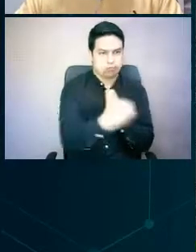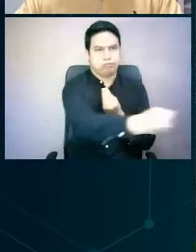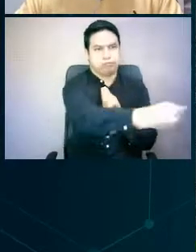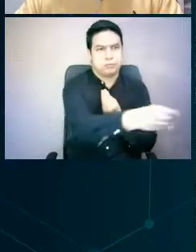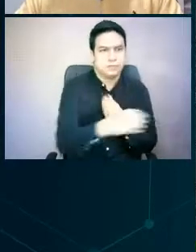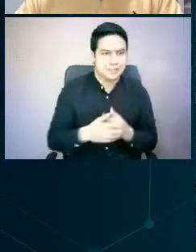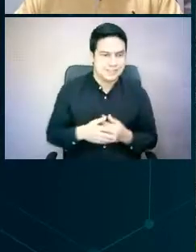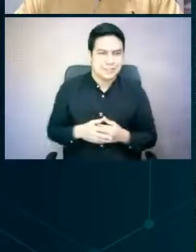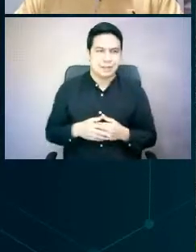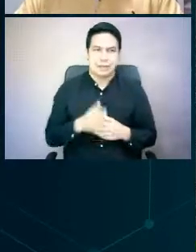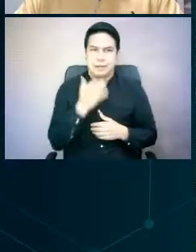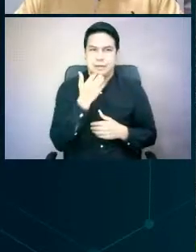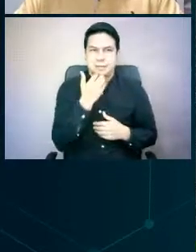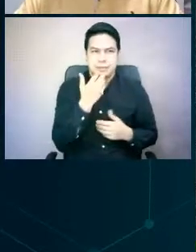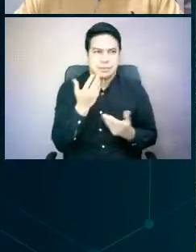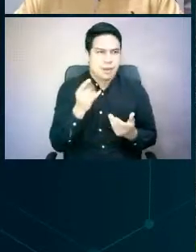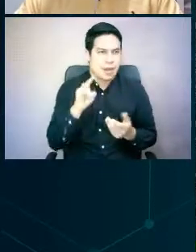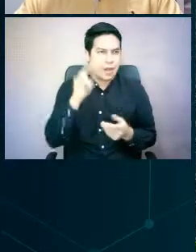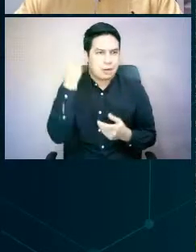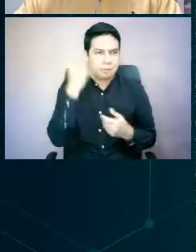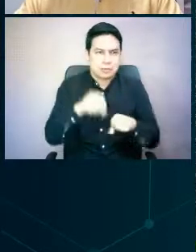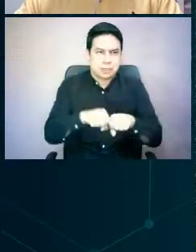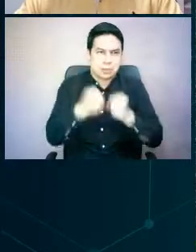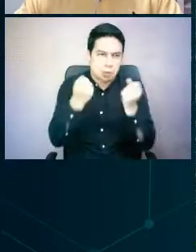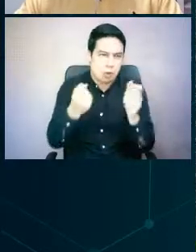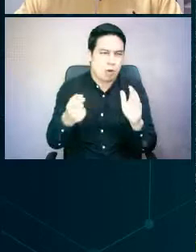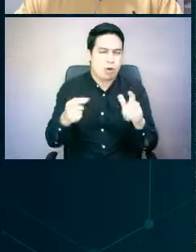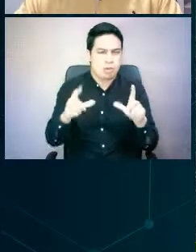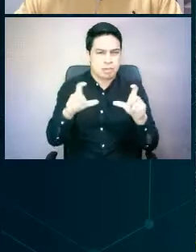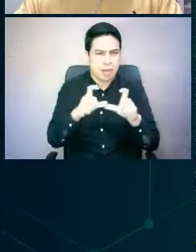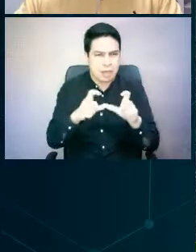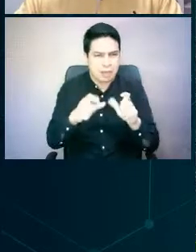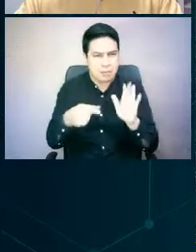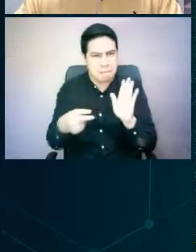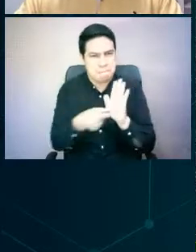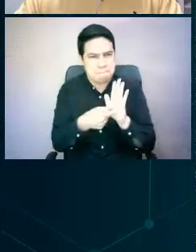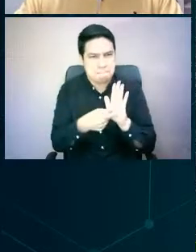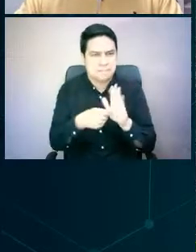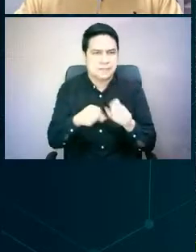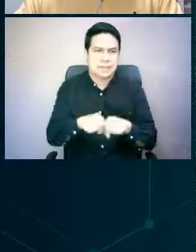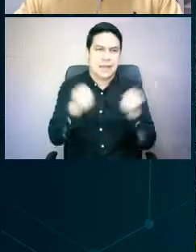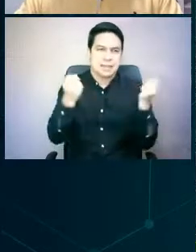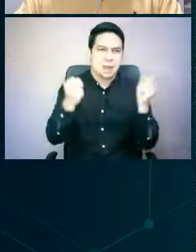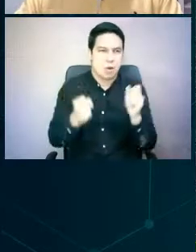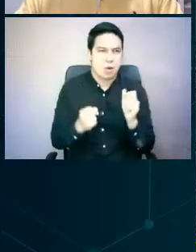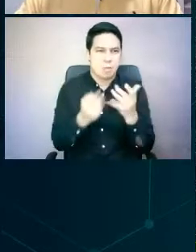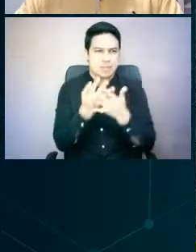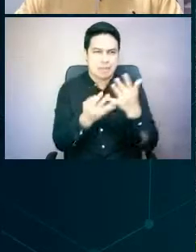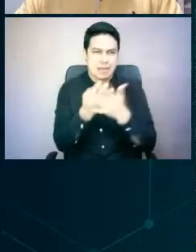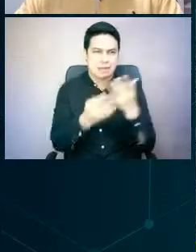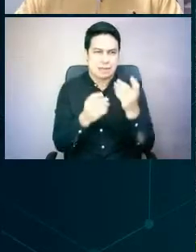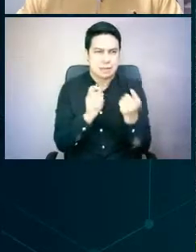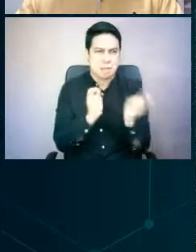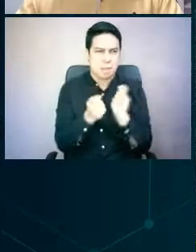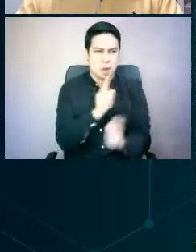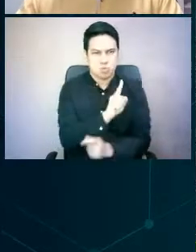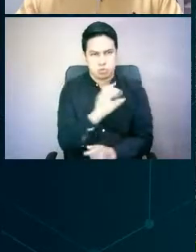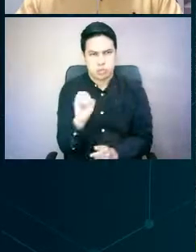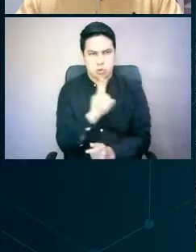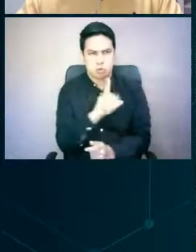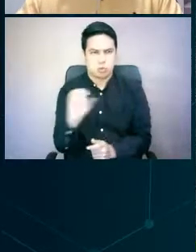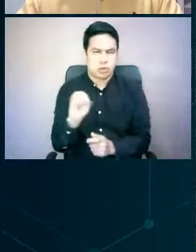sea en un puerto, en alguna tarjeta de comunicación, el algoritmo de protección de la misma fibra